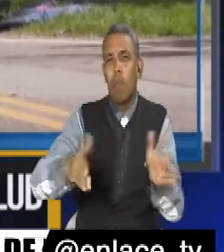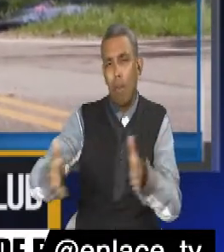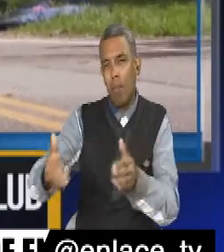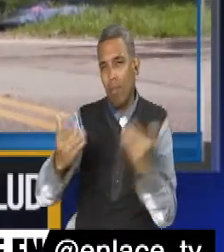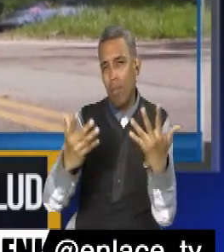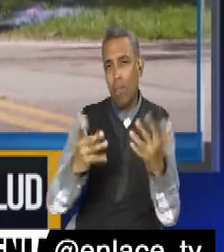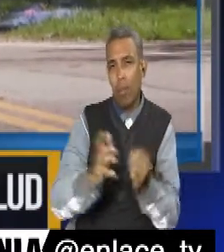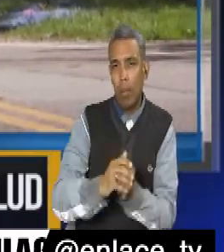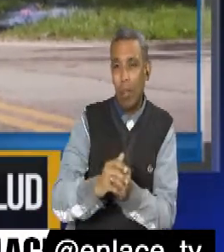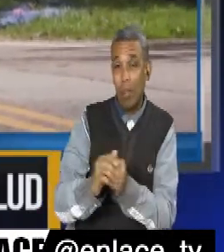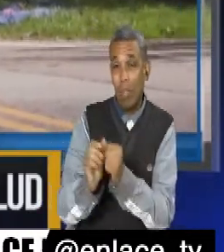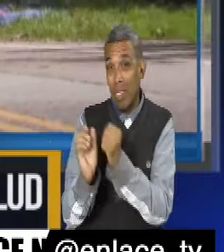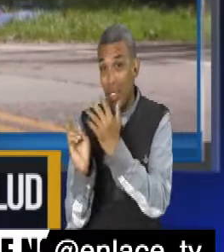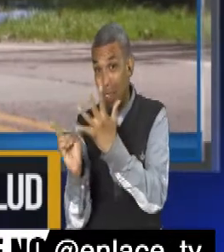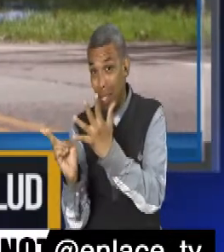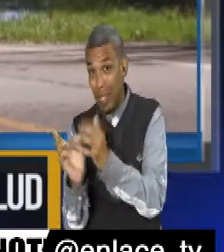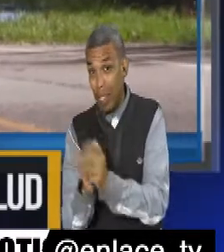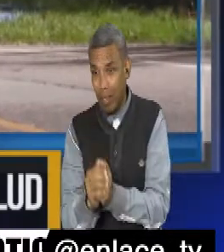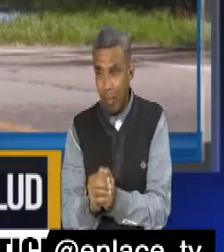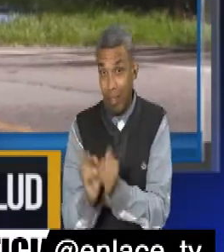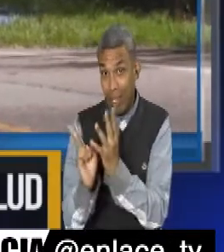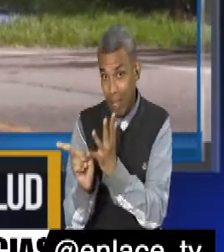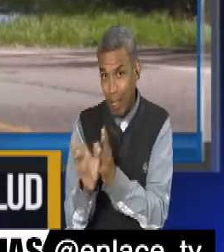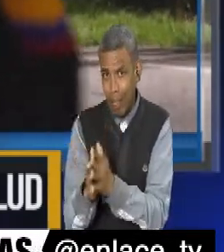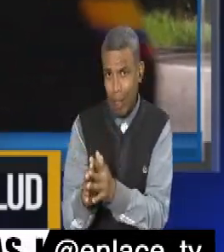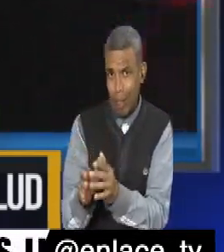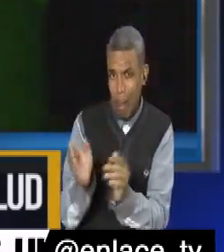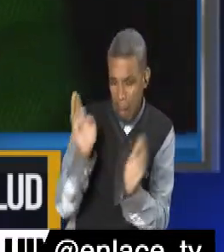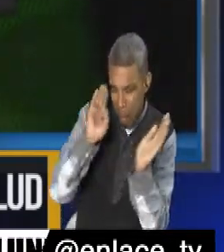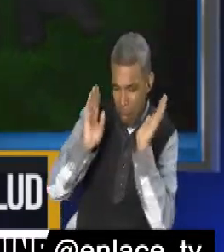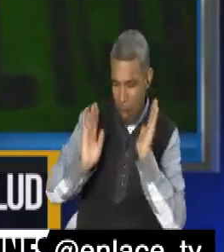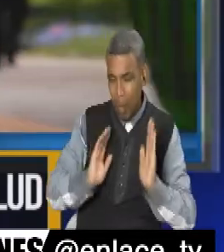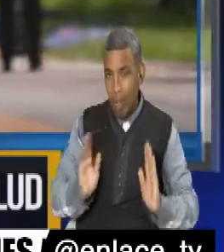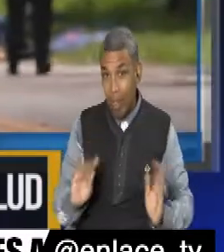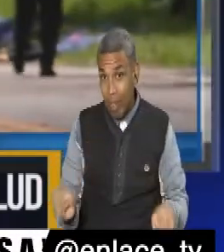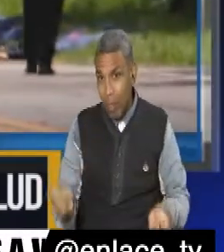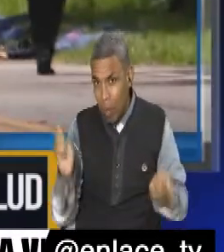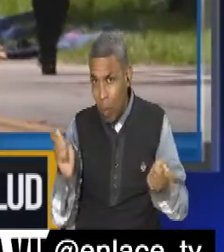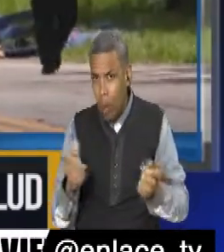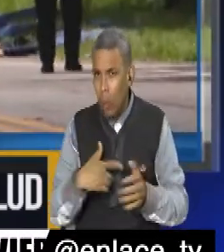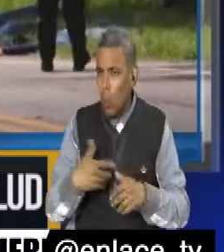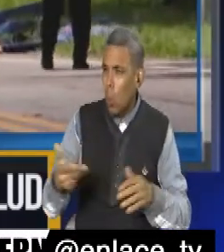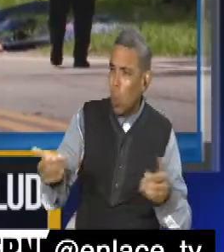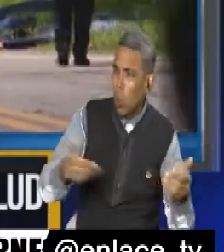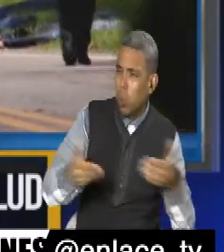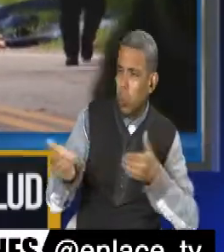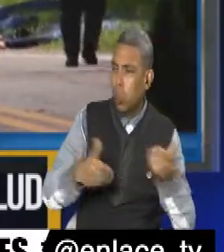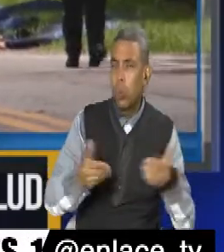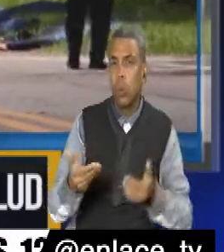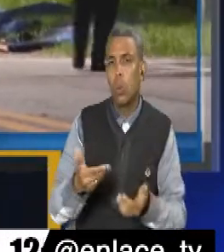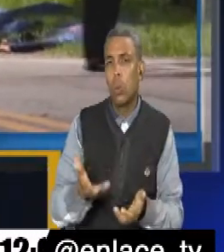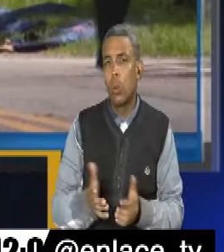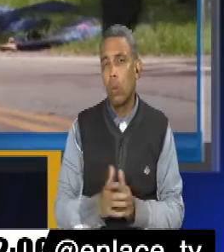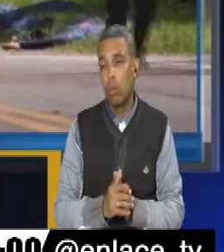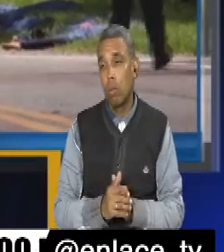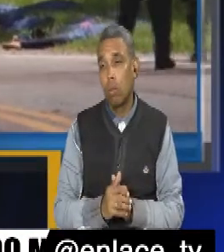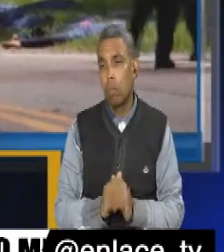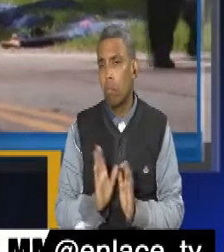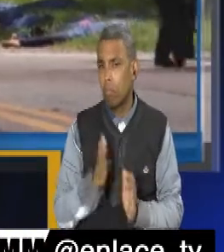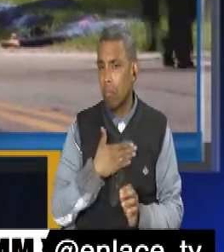No podemos ocultar la gravedad del accidente, un accidente que sucedió de manera agresiva,